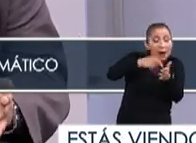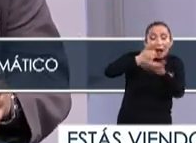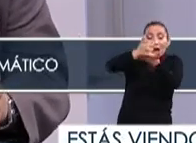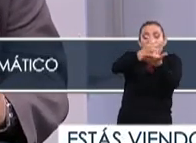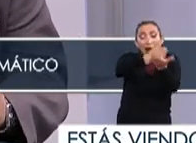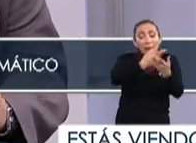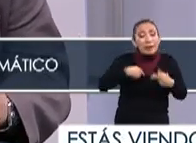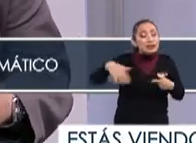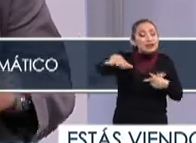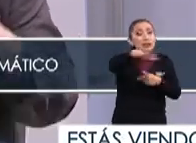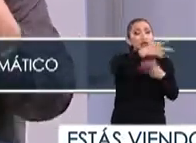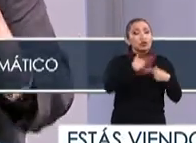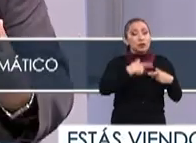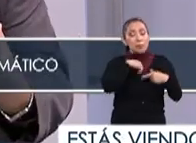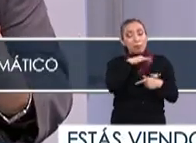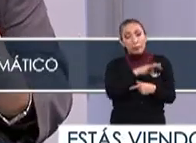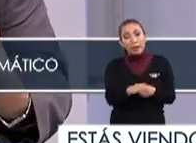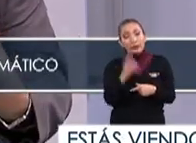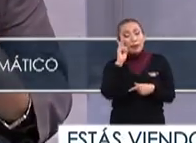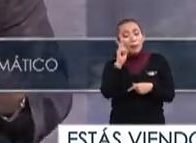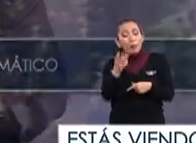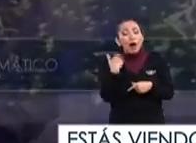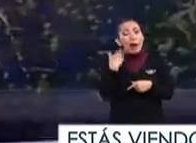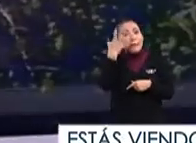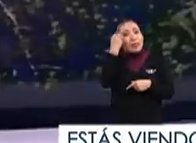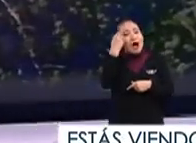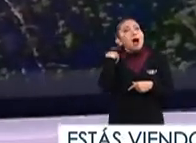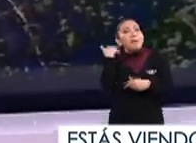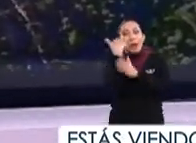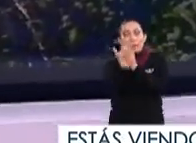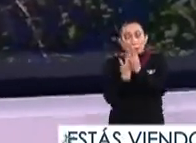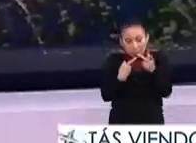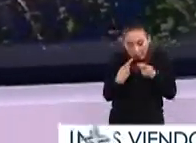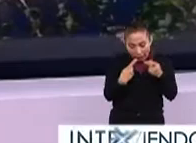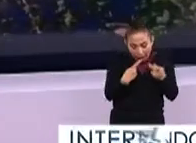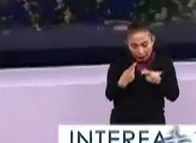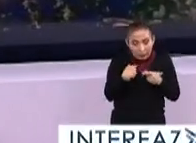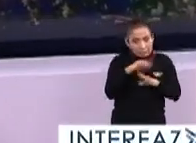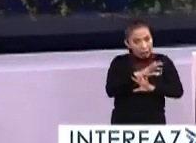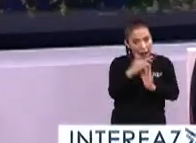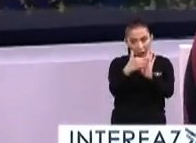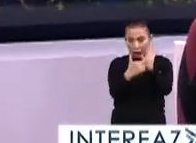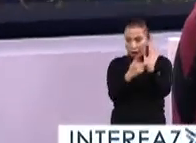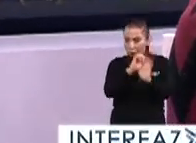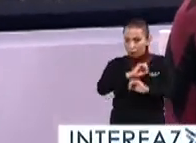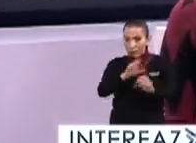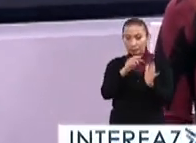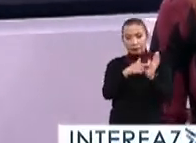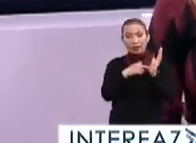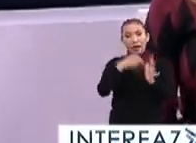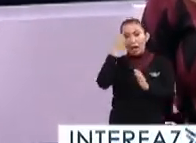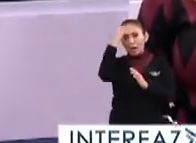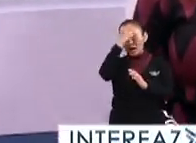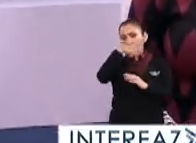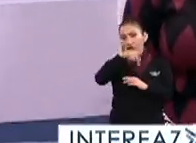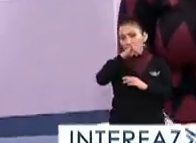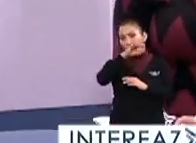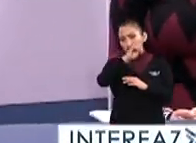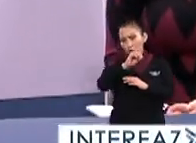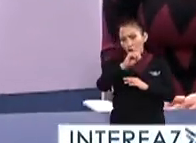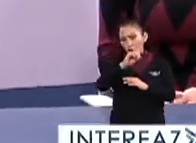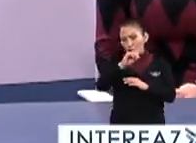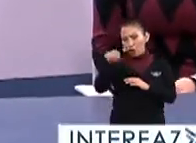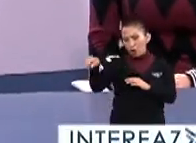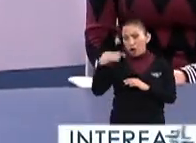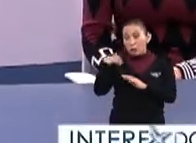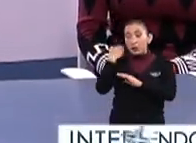que también la sociedad se pueda prevenir, ¿no? Es decir, se tienen protocolos ya bastante establecidos, como el protocolo de Kioto de París, que tratan de